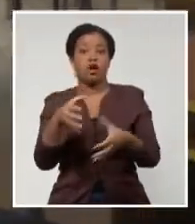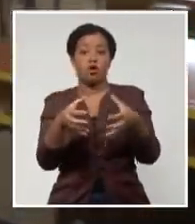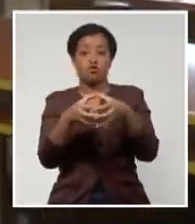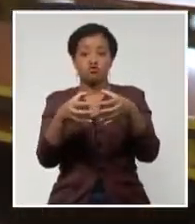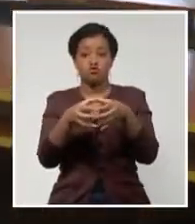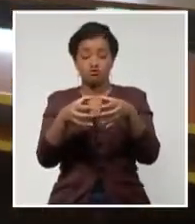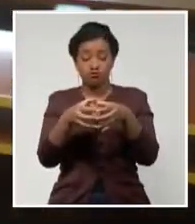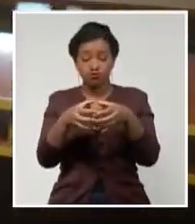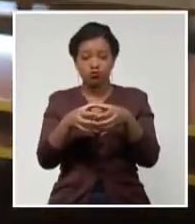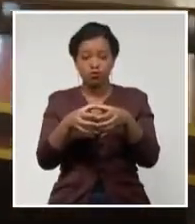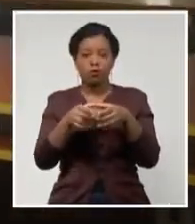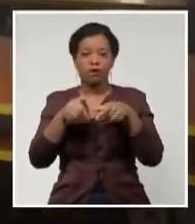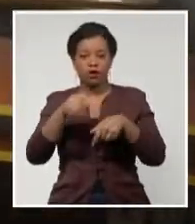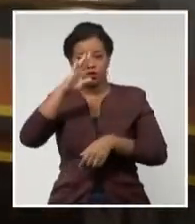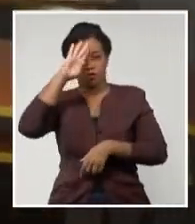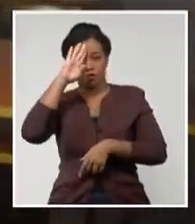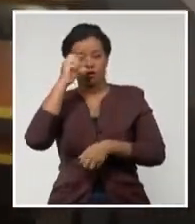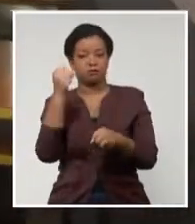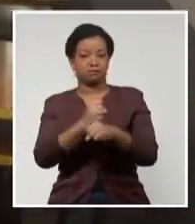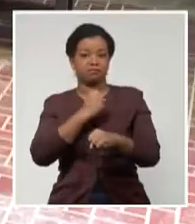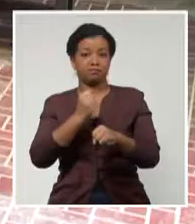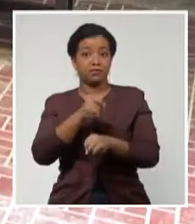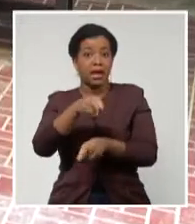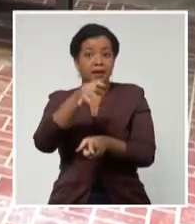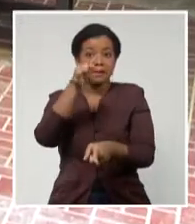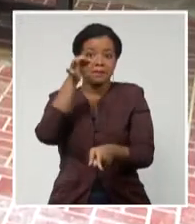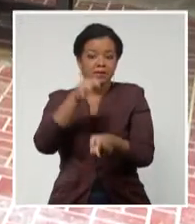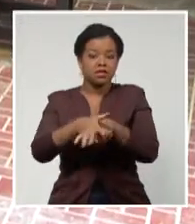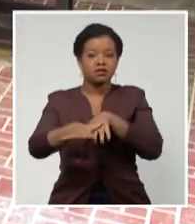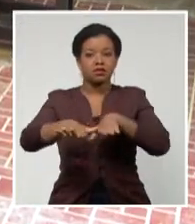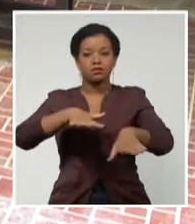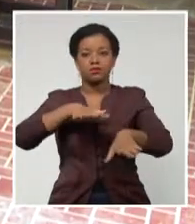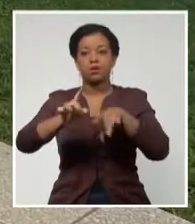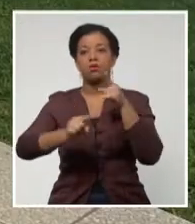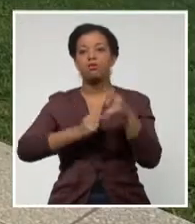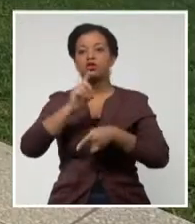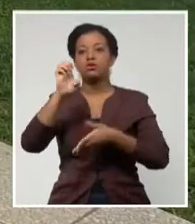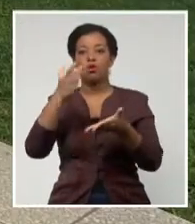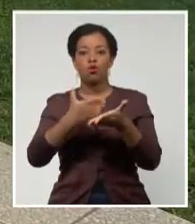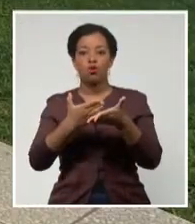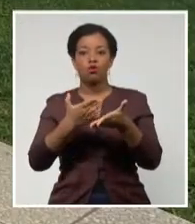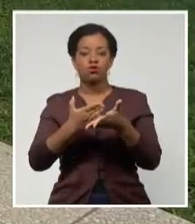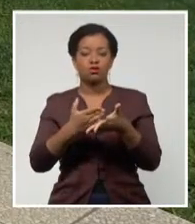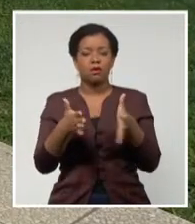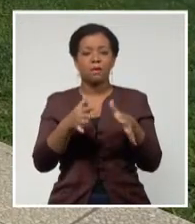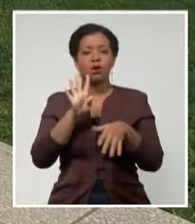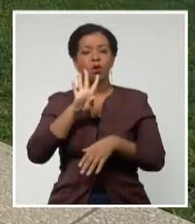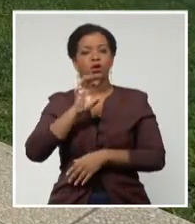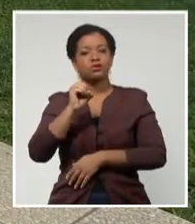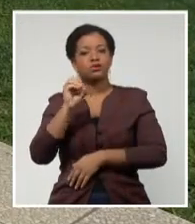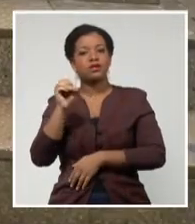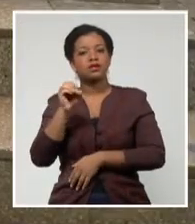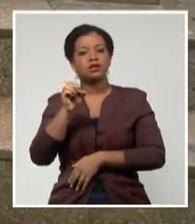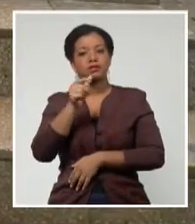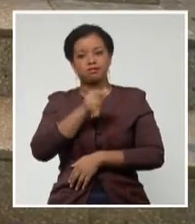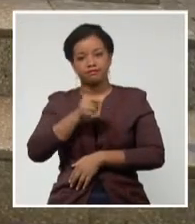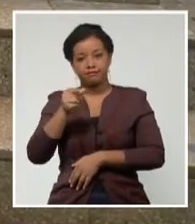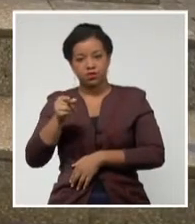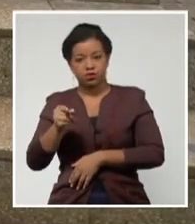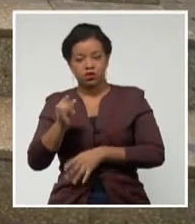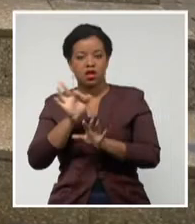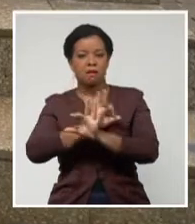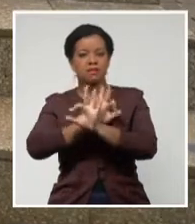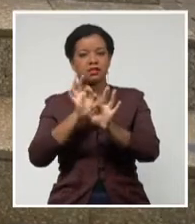agropecuaria SANCOF. Allí iniciarán su preparación el próximo curso escolar cerca de 400 alumnos en las especialidades de